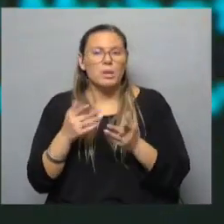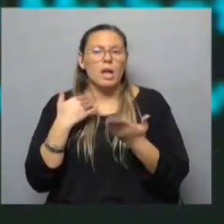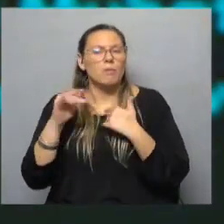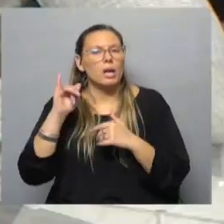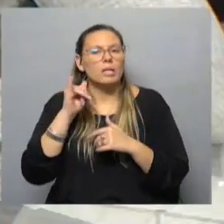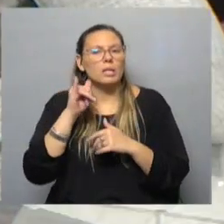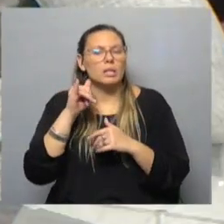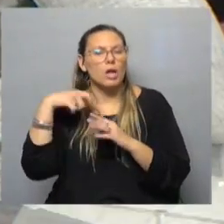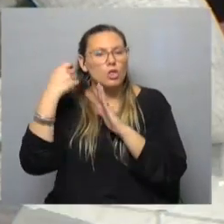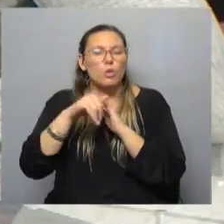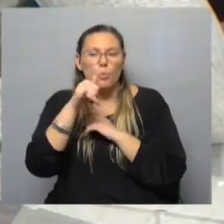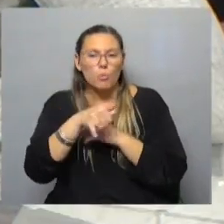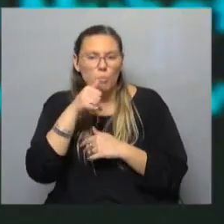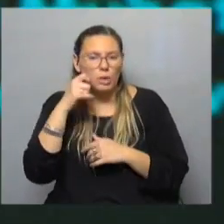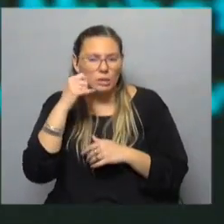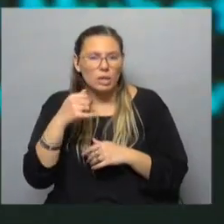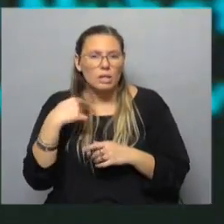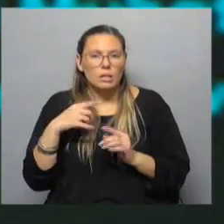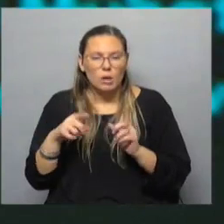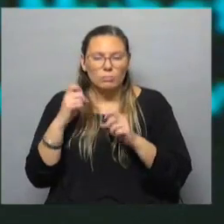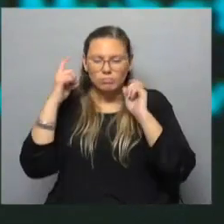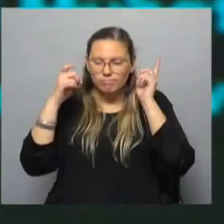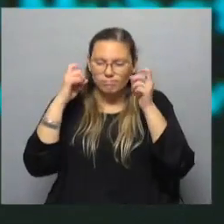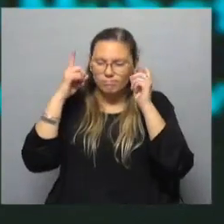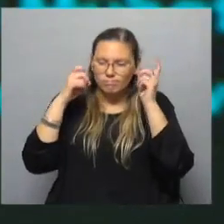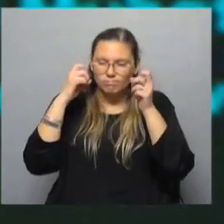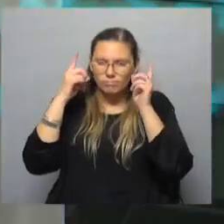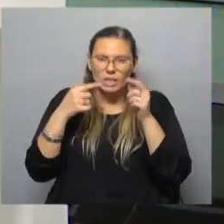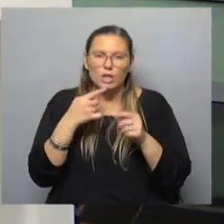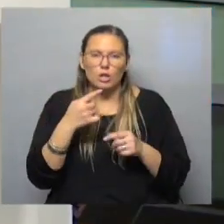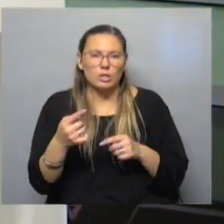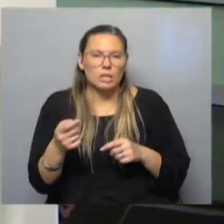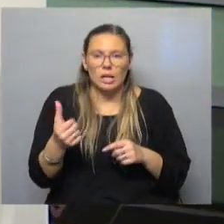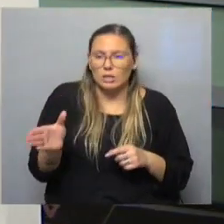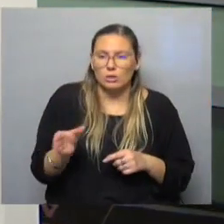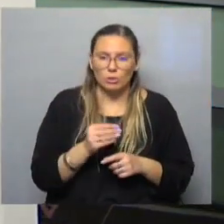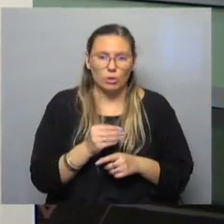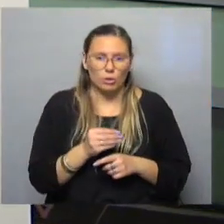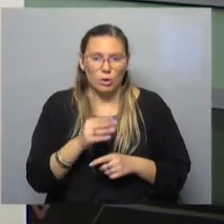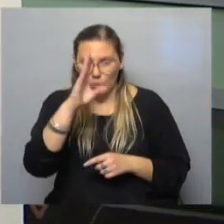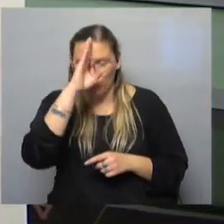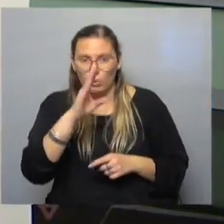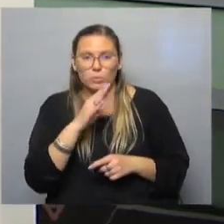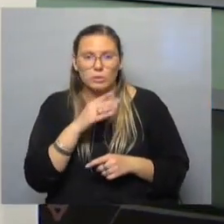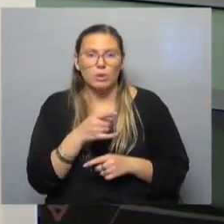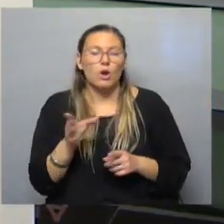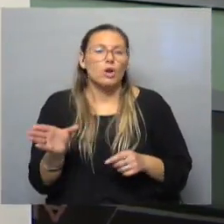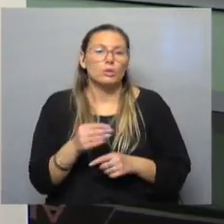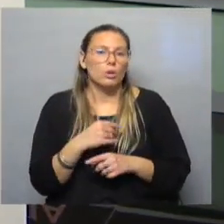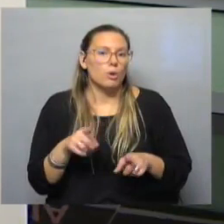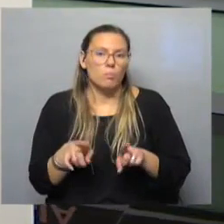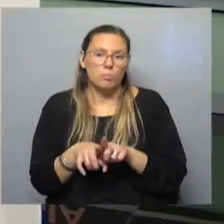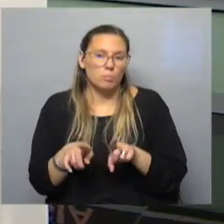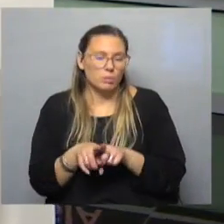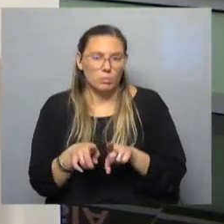documental, ¿no? De estar mucho con tus pensamientos. Y lo dicen casi todos, aparte, ¿no? Exacto. Casi todos los hipoacúsicos hablando. De alguna forma, todos llegamos a esa